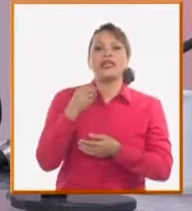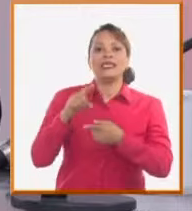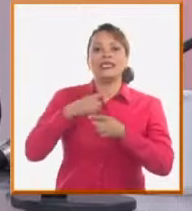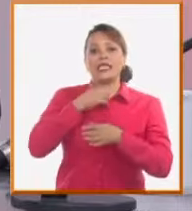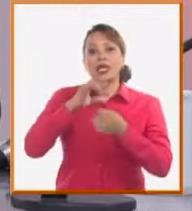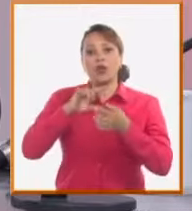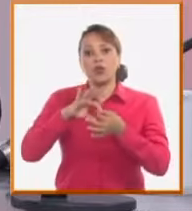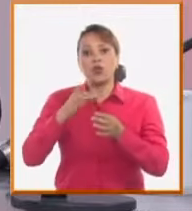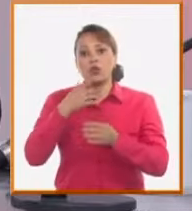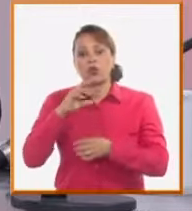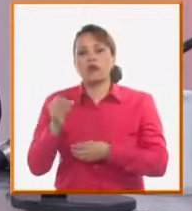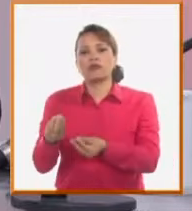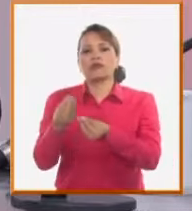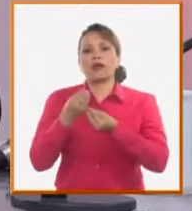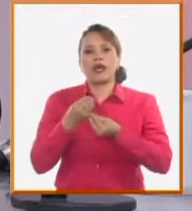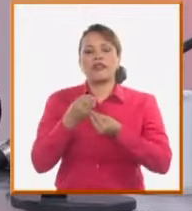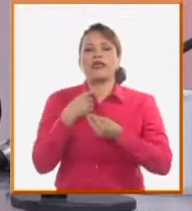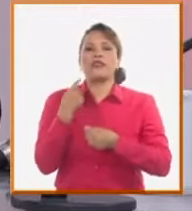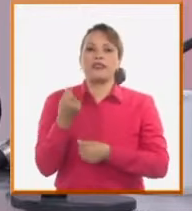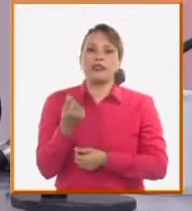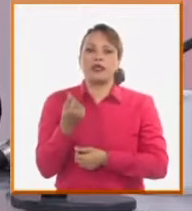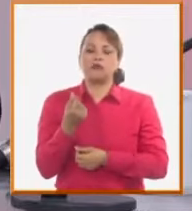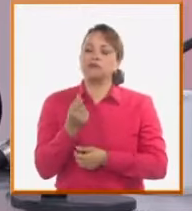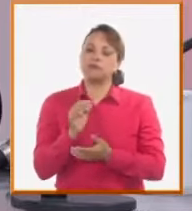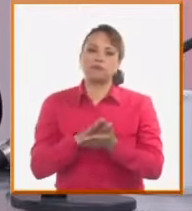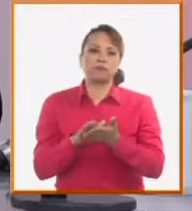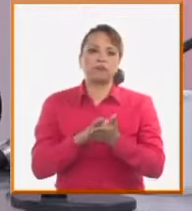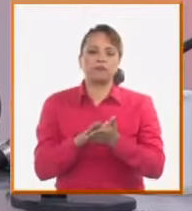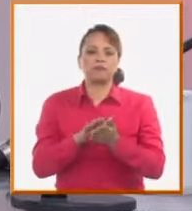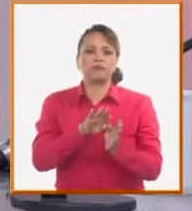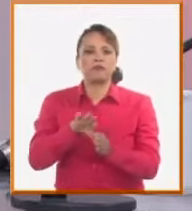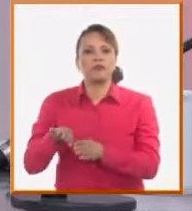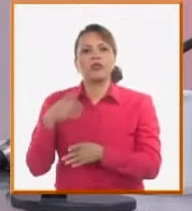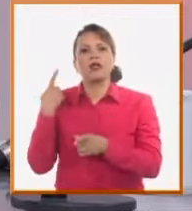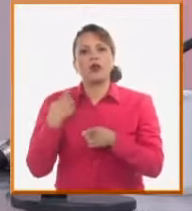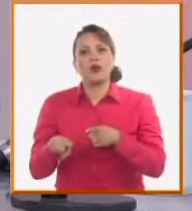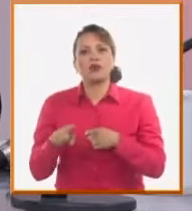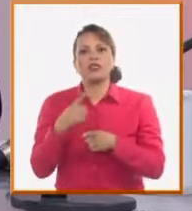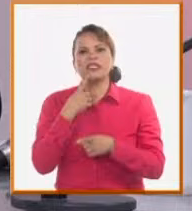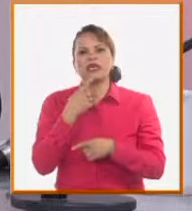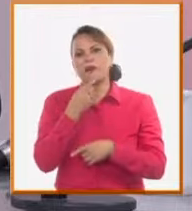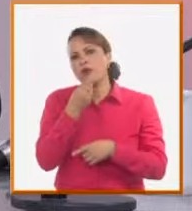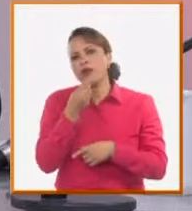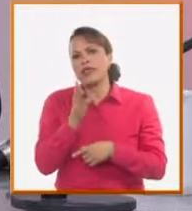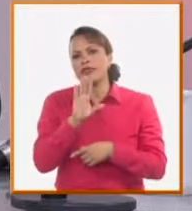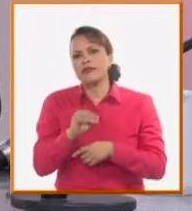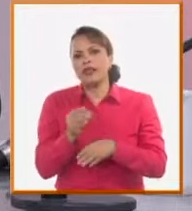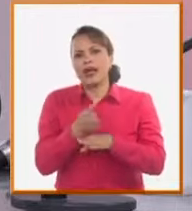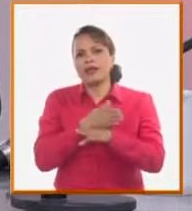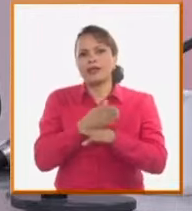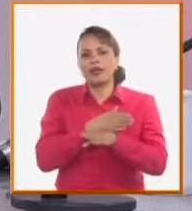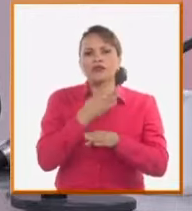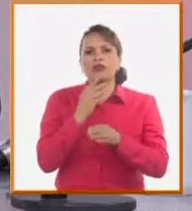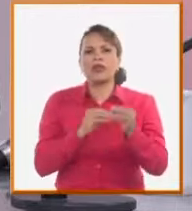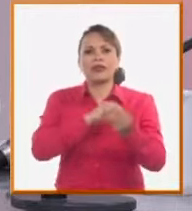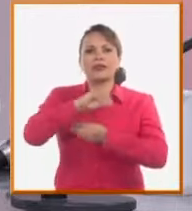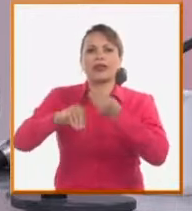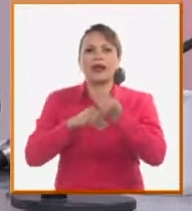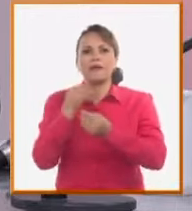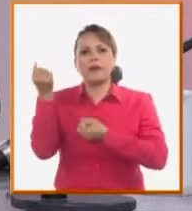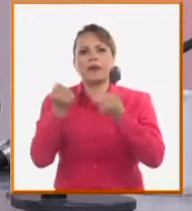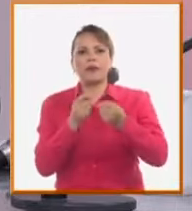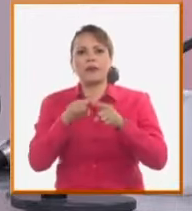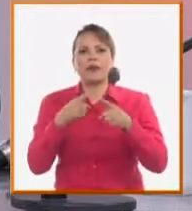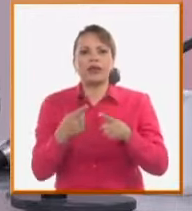Llanes, que también escribe sobre este tema, dice, ¿qué puede decir el seguro de los años de atraso en la reposición de vehículos? ¿Por qué no ofrecen seguro para